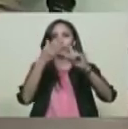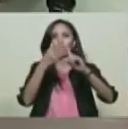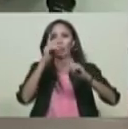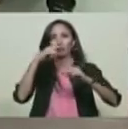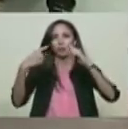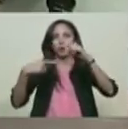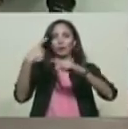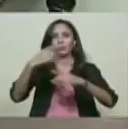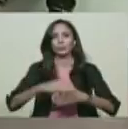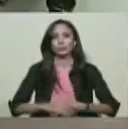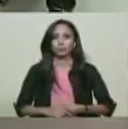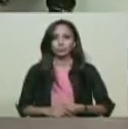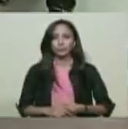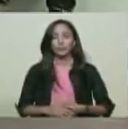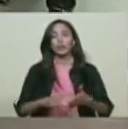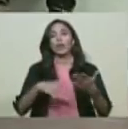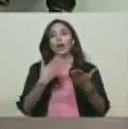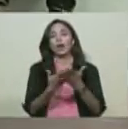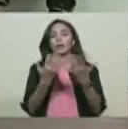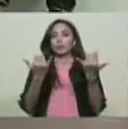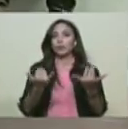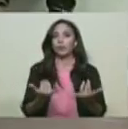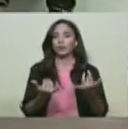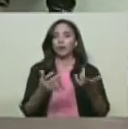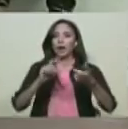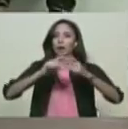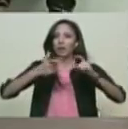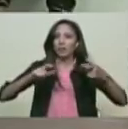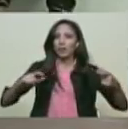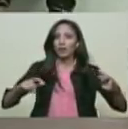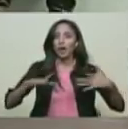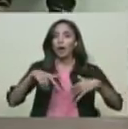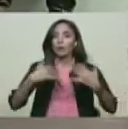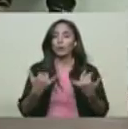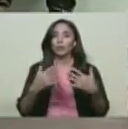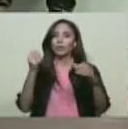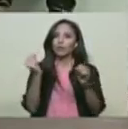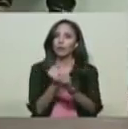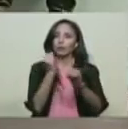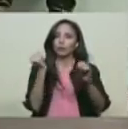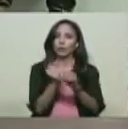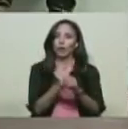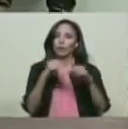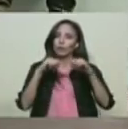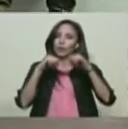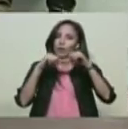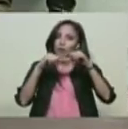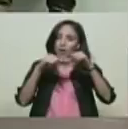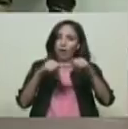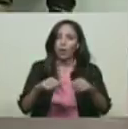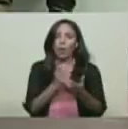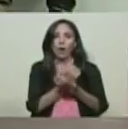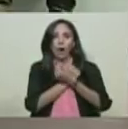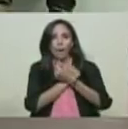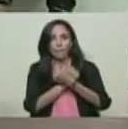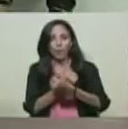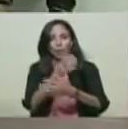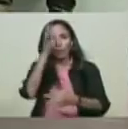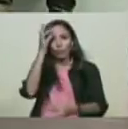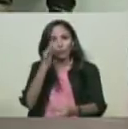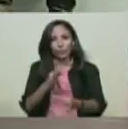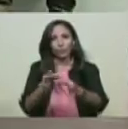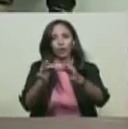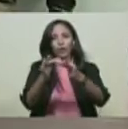2019-2025. Bueno, compañeros, nos quedamos aquí trabajando siempre con mucho amor, con mucha fe, con